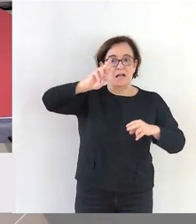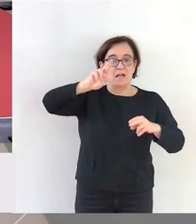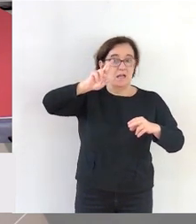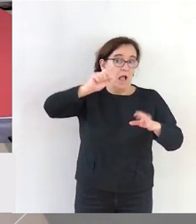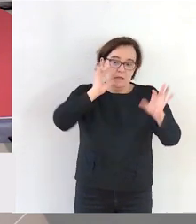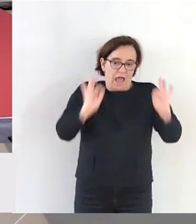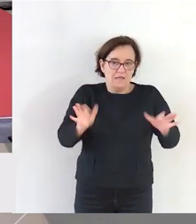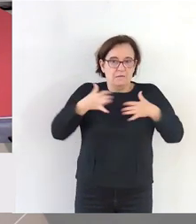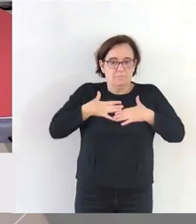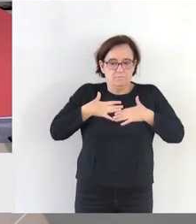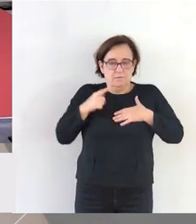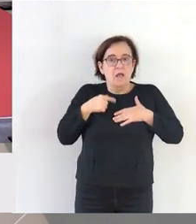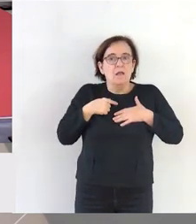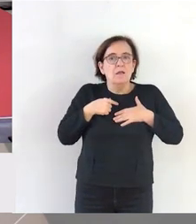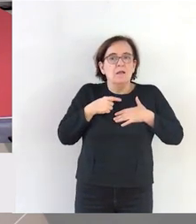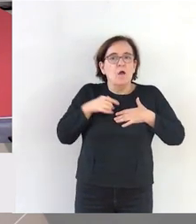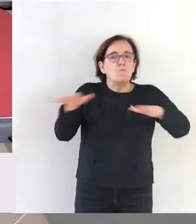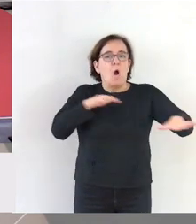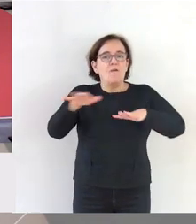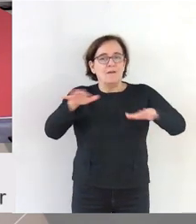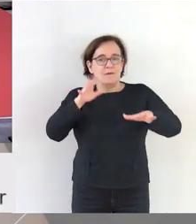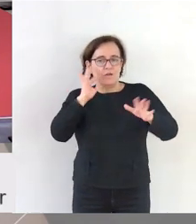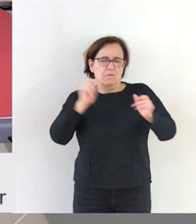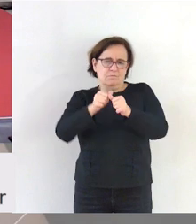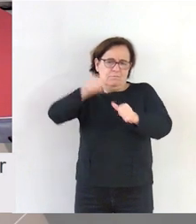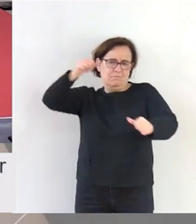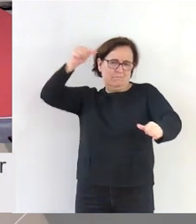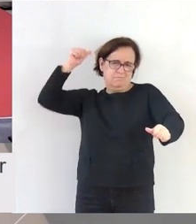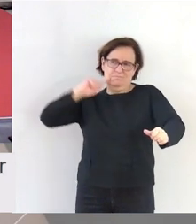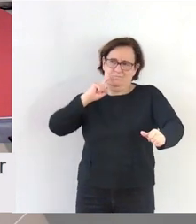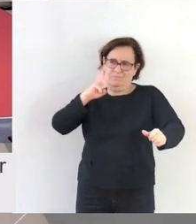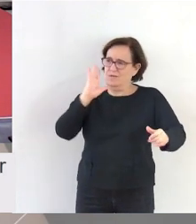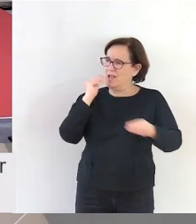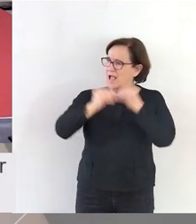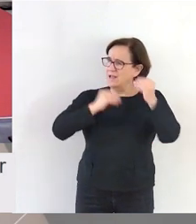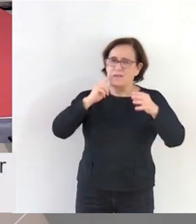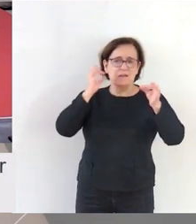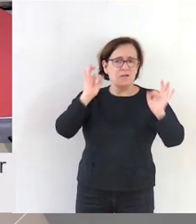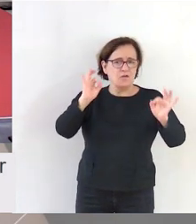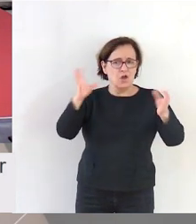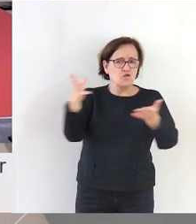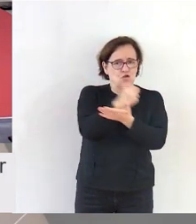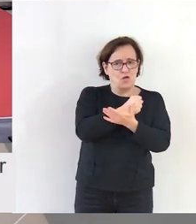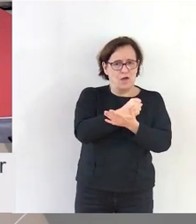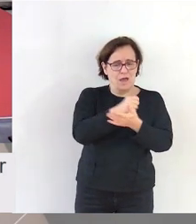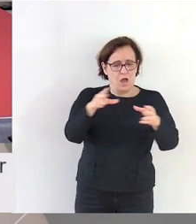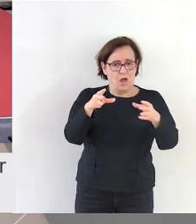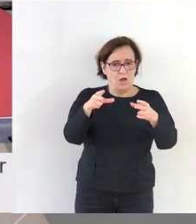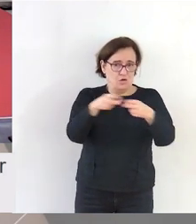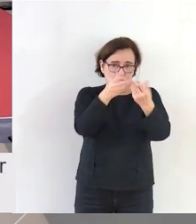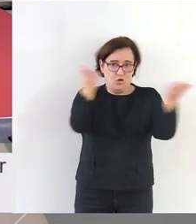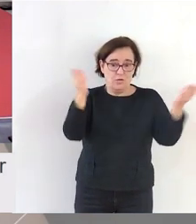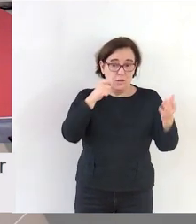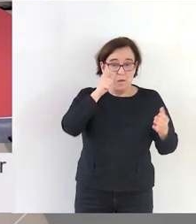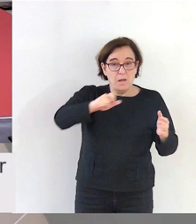humano siempre ha estado en movimiento es una actividad milenaria que ha ha marcado casi sin excepción todas las sociedades humanas